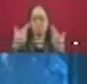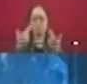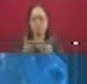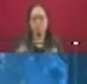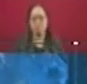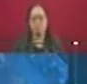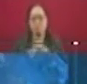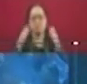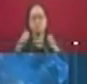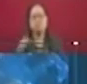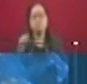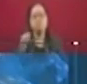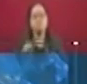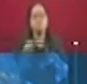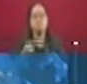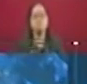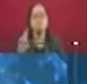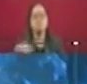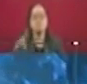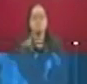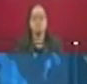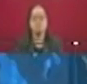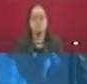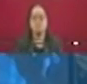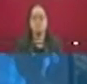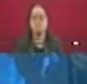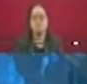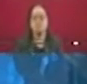cumple 130 años Tijuana y no has dicho nada.